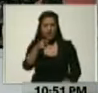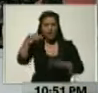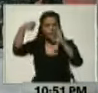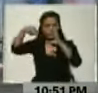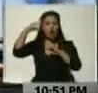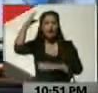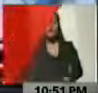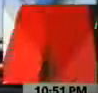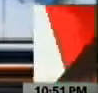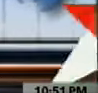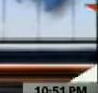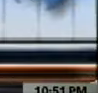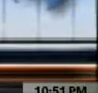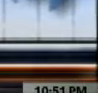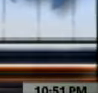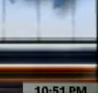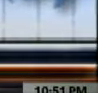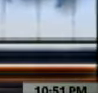pues.